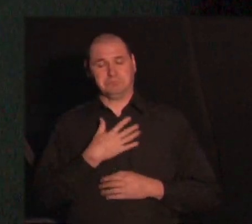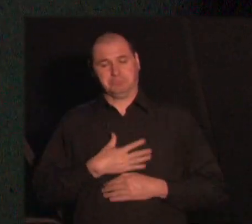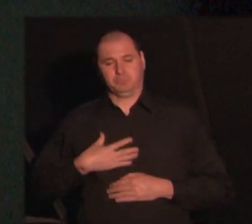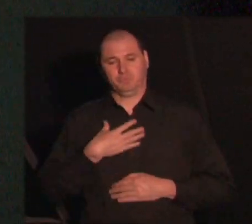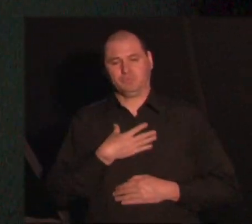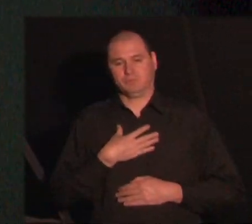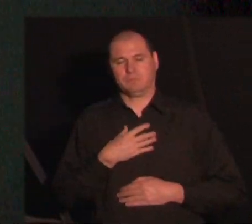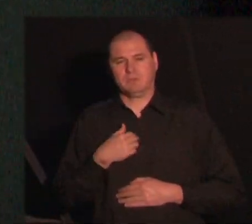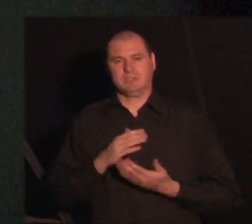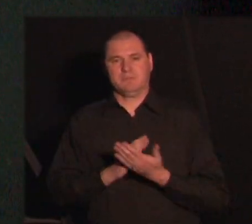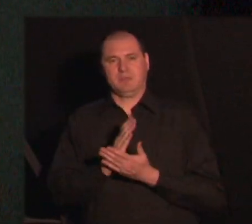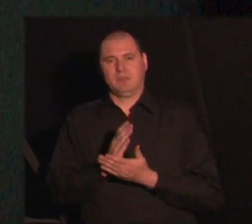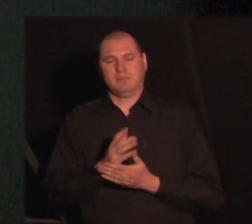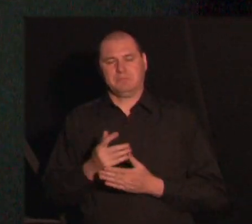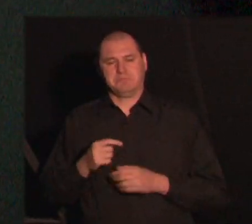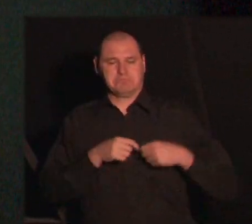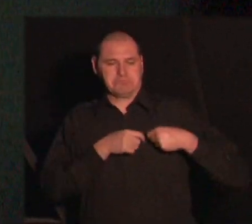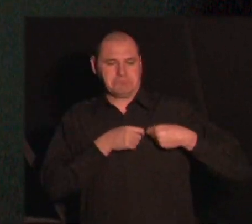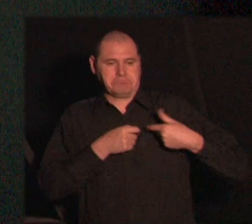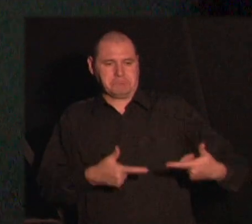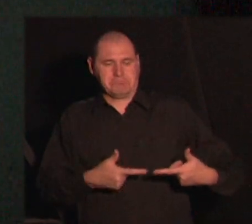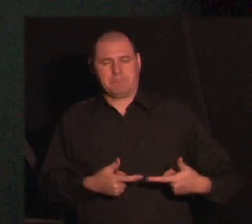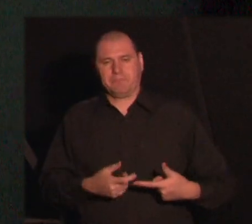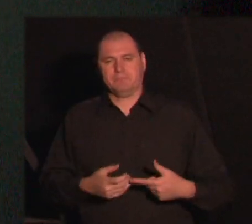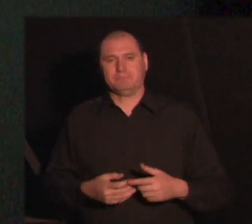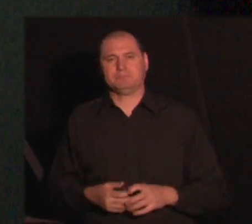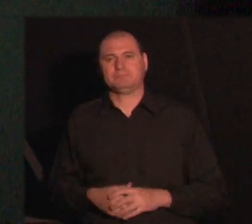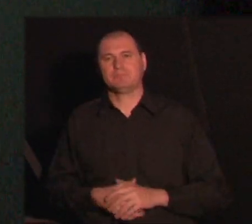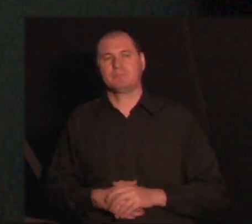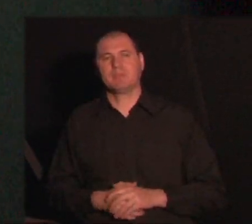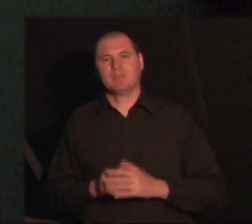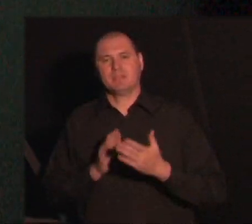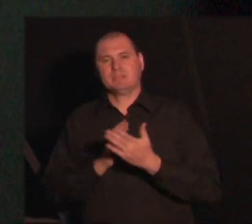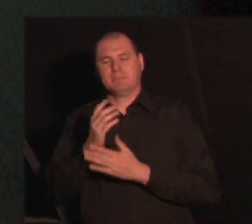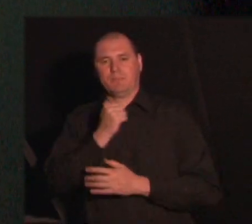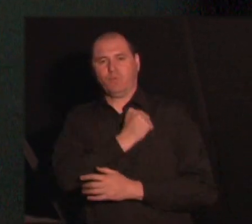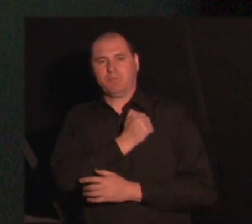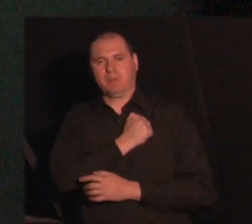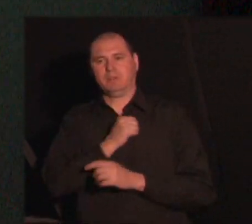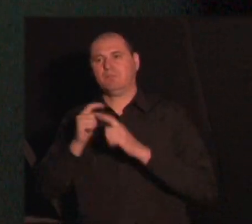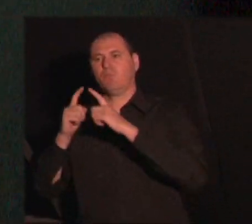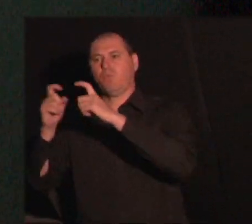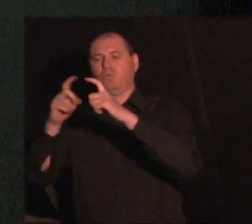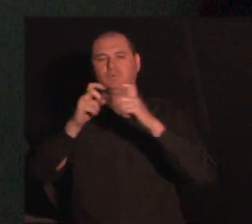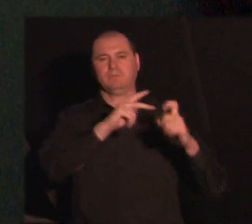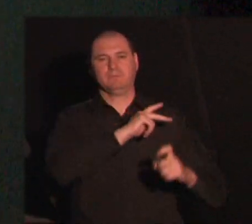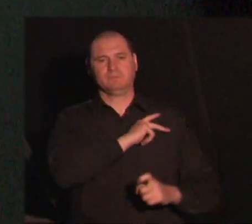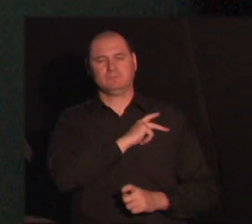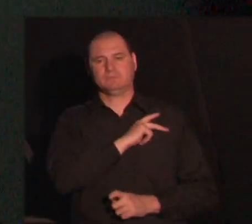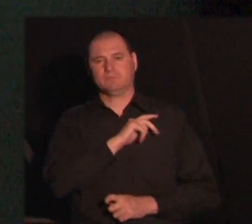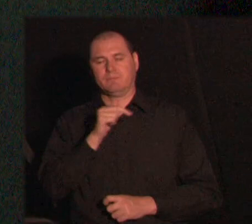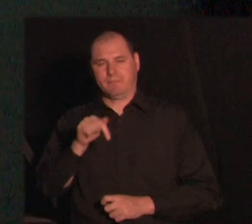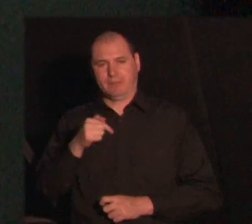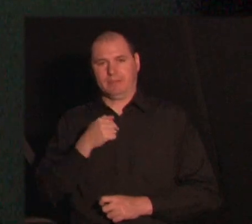gusto. Mi mamá siempre fue una persona increíble, una buena persona que siempre está preocupándose por los demás. Y eso